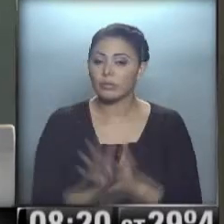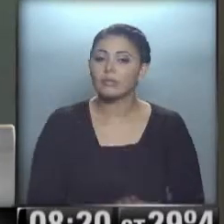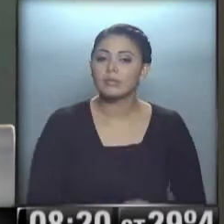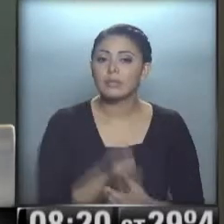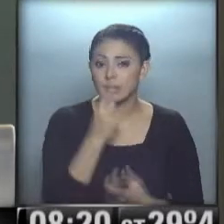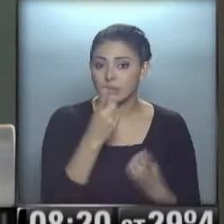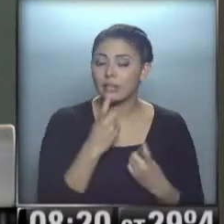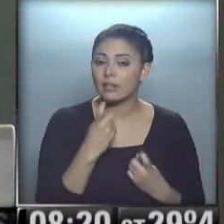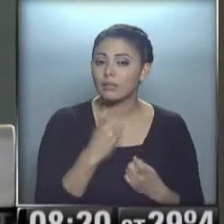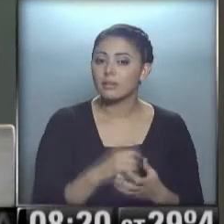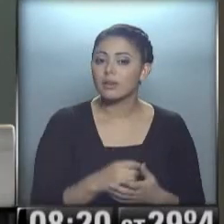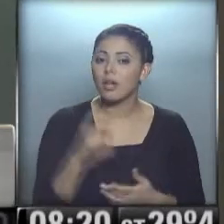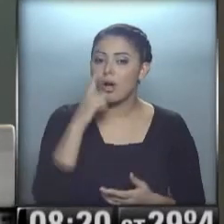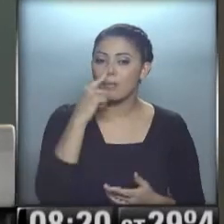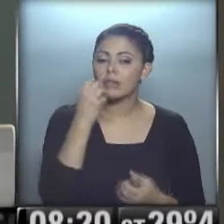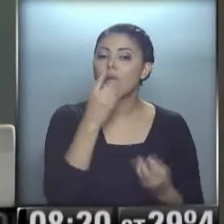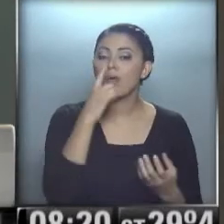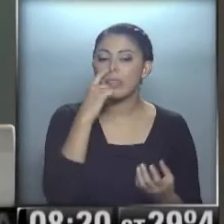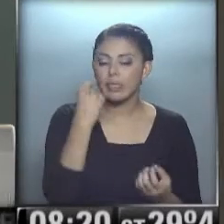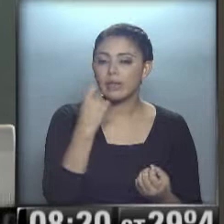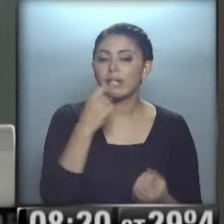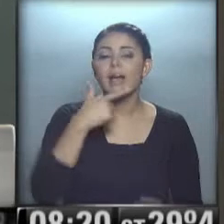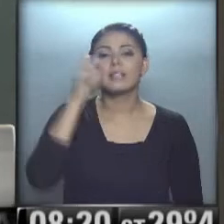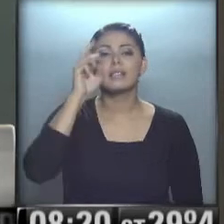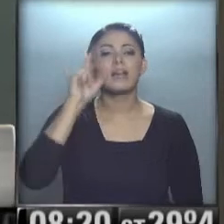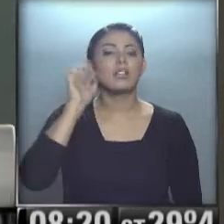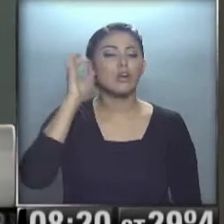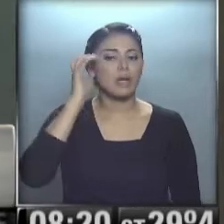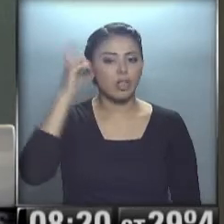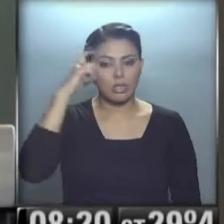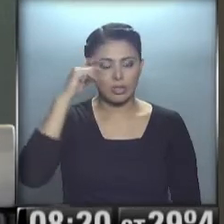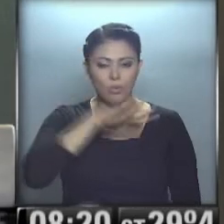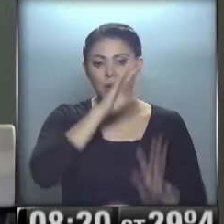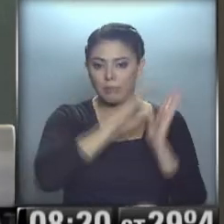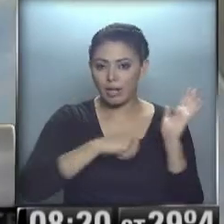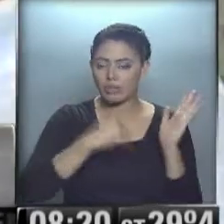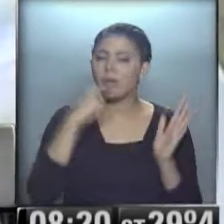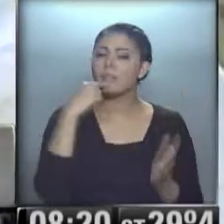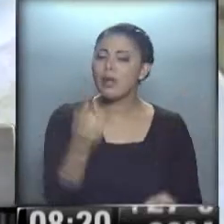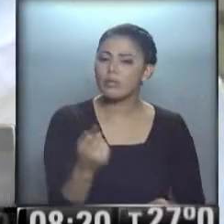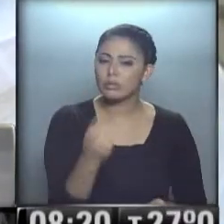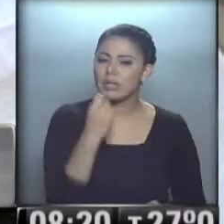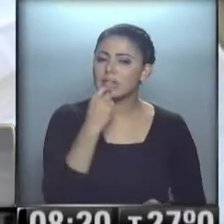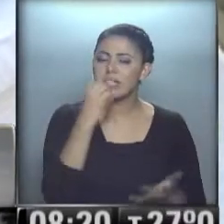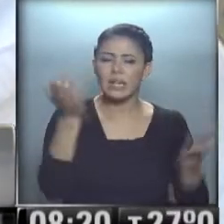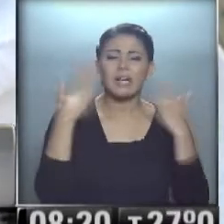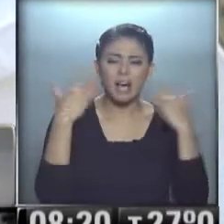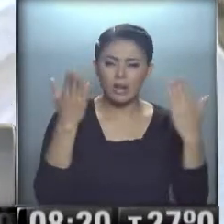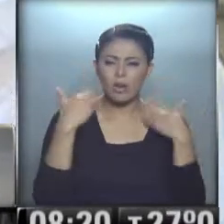necesario. Buen día, ministro. Sergio Izaza, de Radio 10, San Carlos Bariloche. Una consulta. Dado la ola de calor